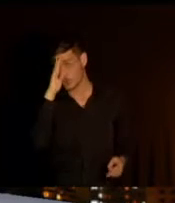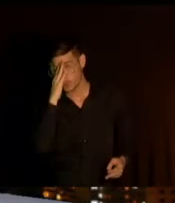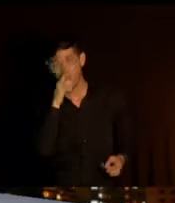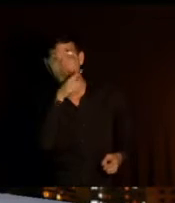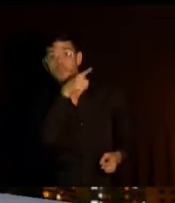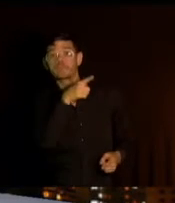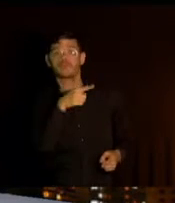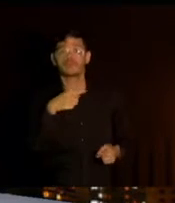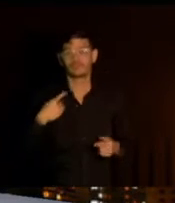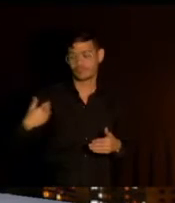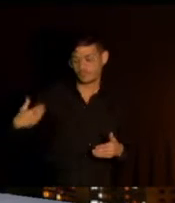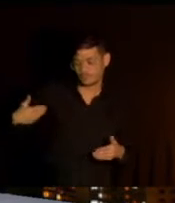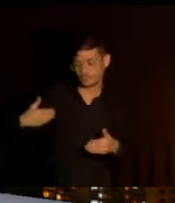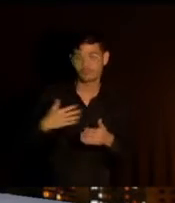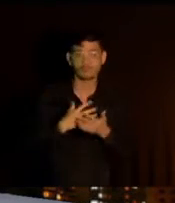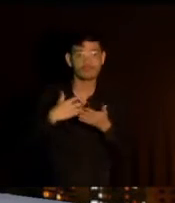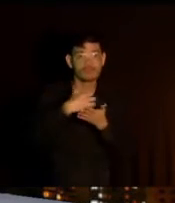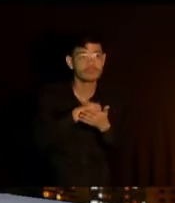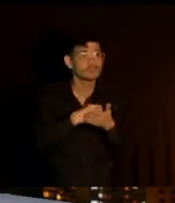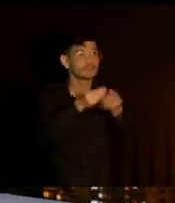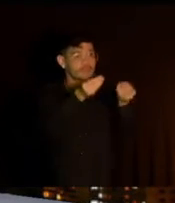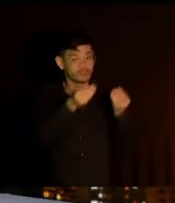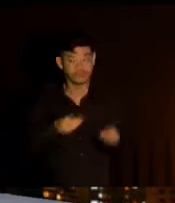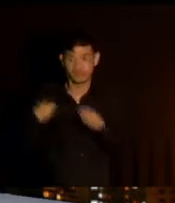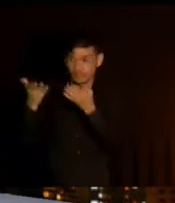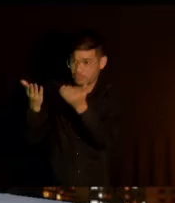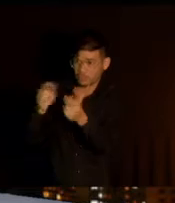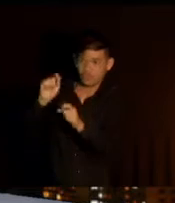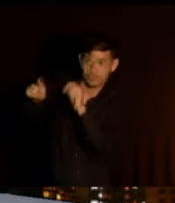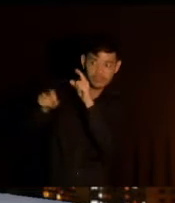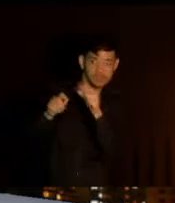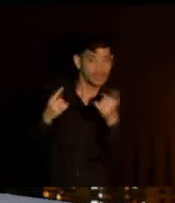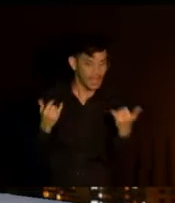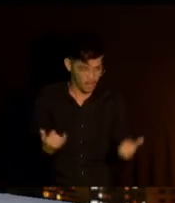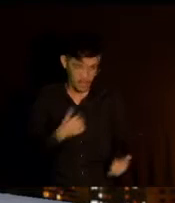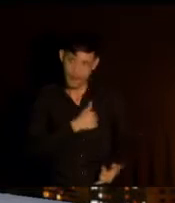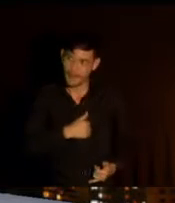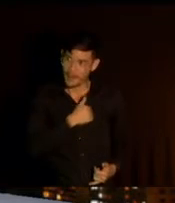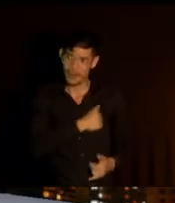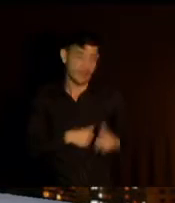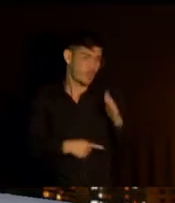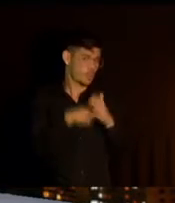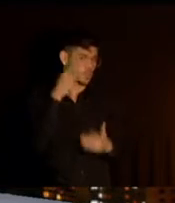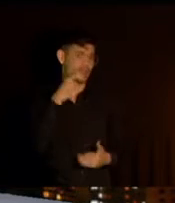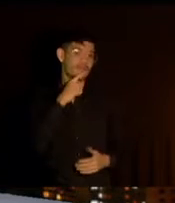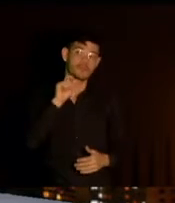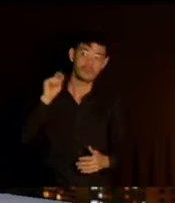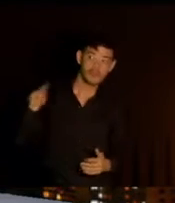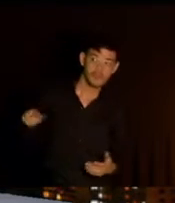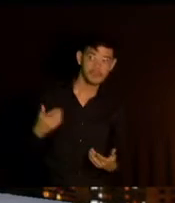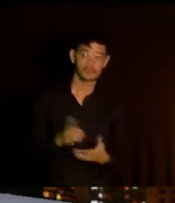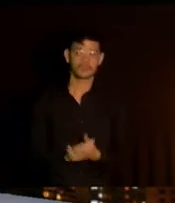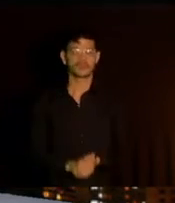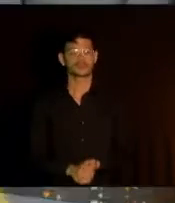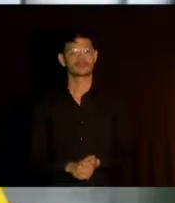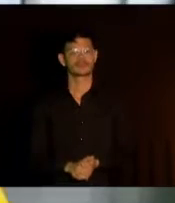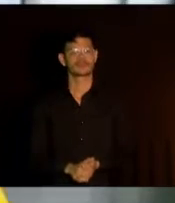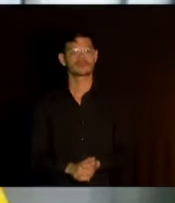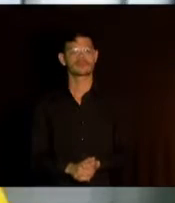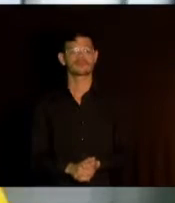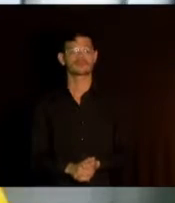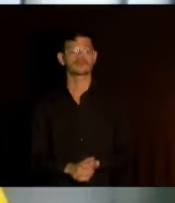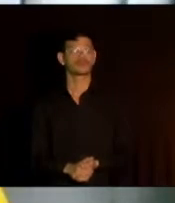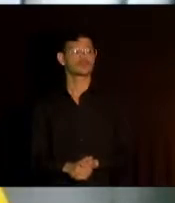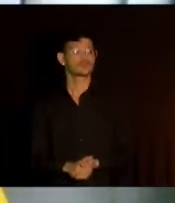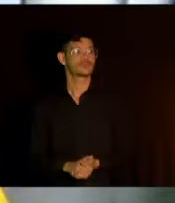estas horas y eso, pues aquí los tiene, por favor, y despéjelas de una vez si las tiene, Moisés. Bueno, no,